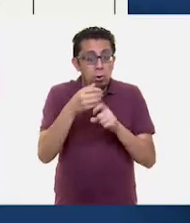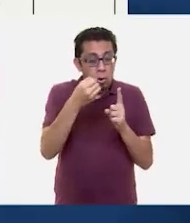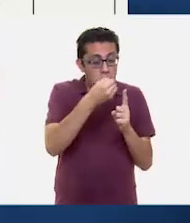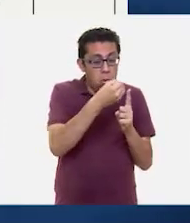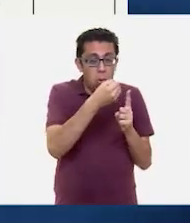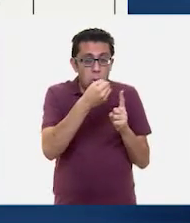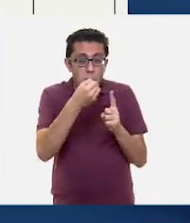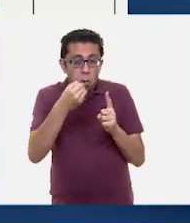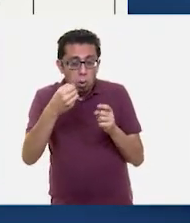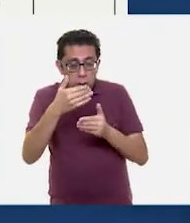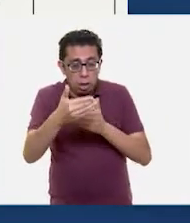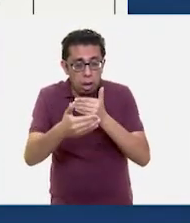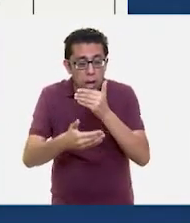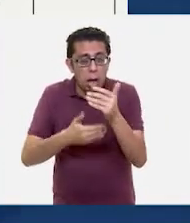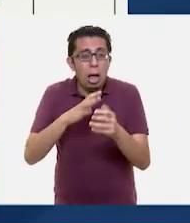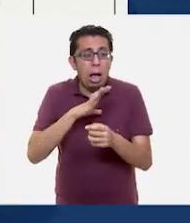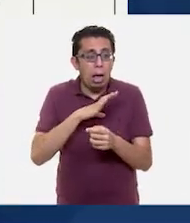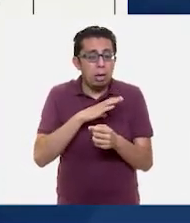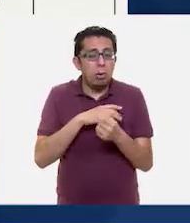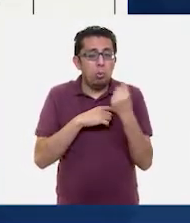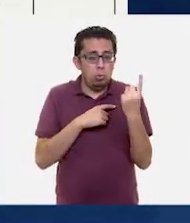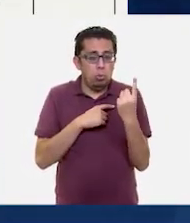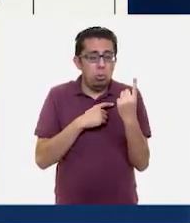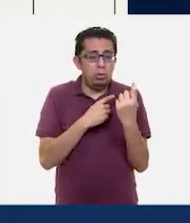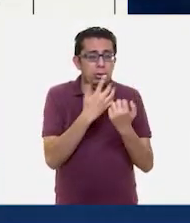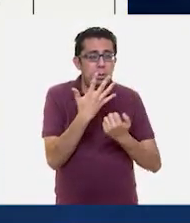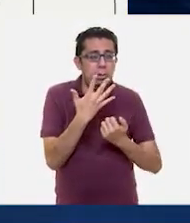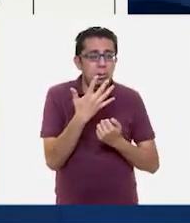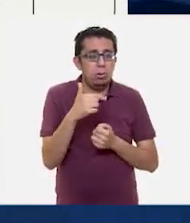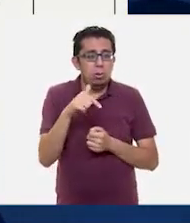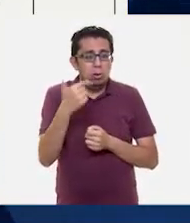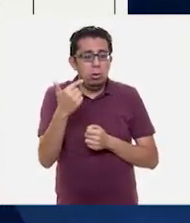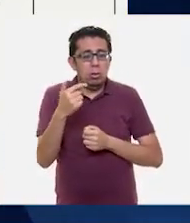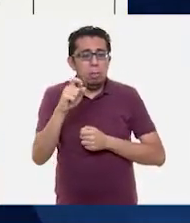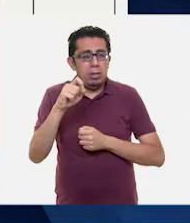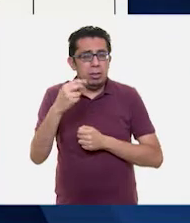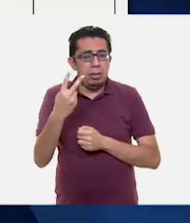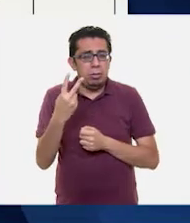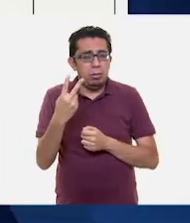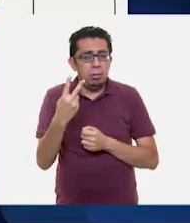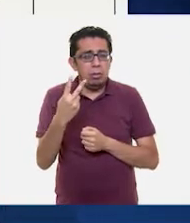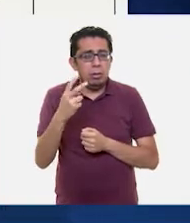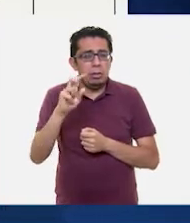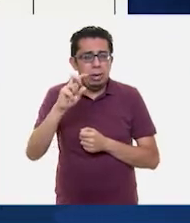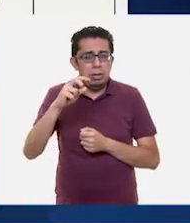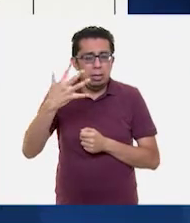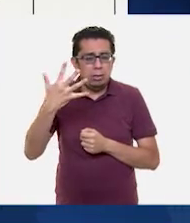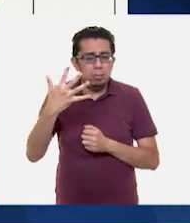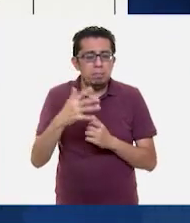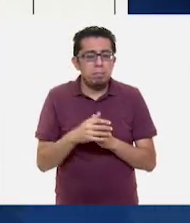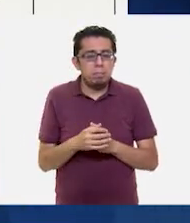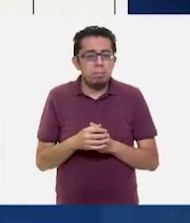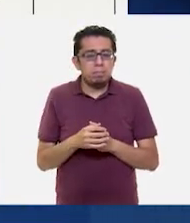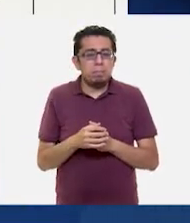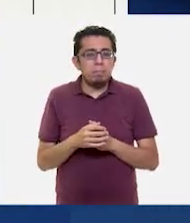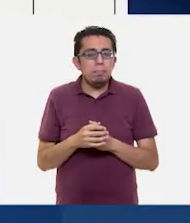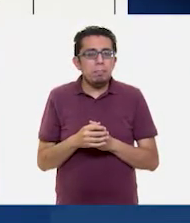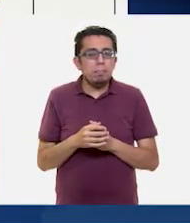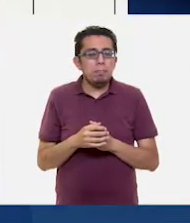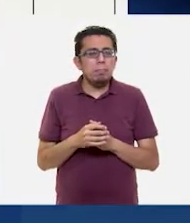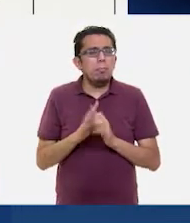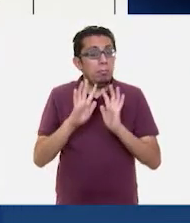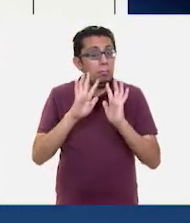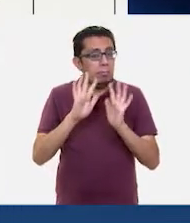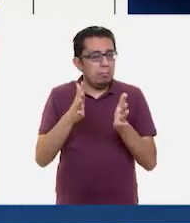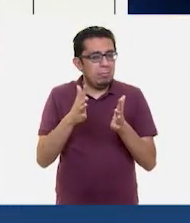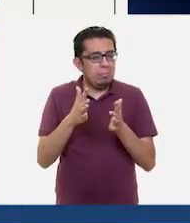los siguientes números: 1, 5, 12, 22 y 35. ¿Ya tienes el